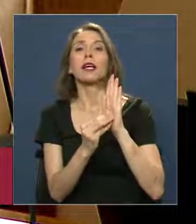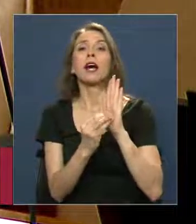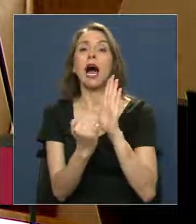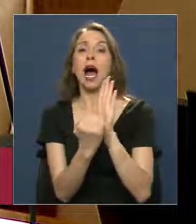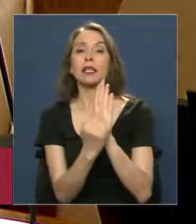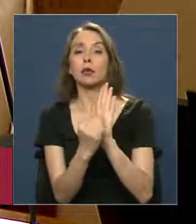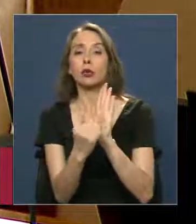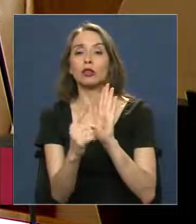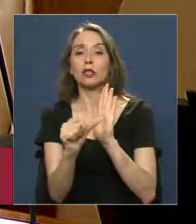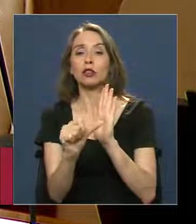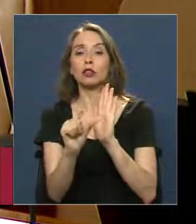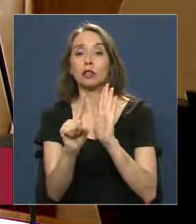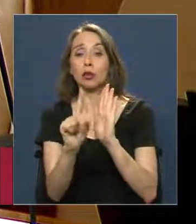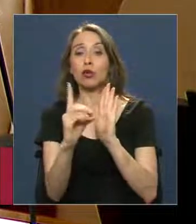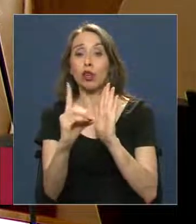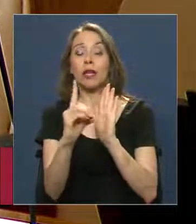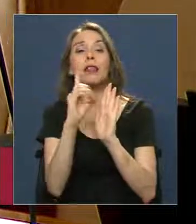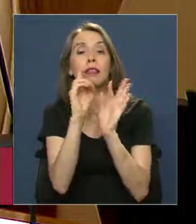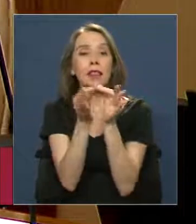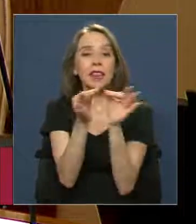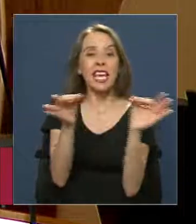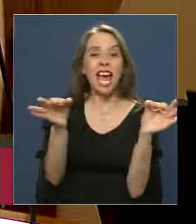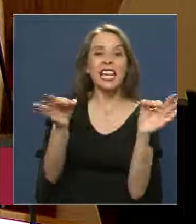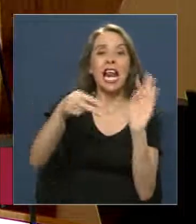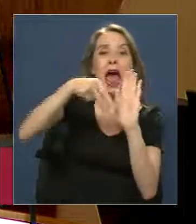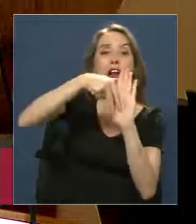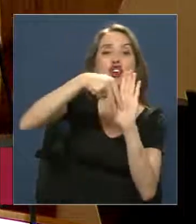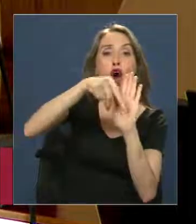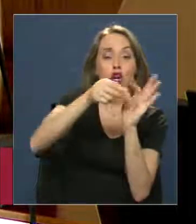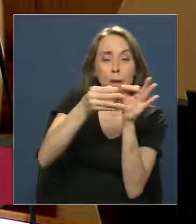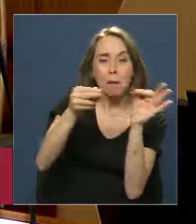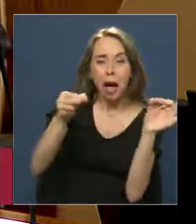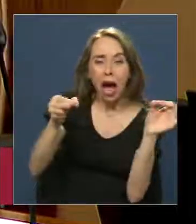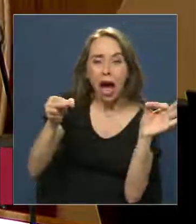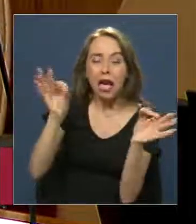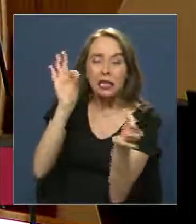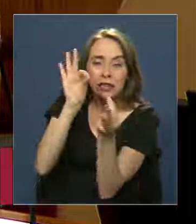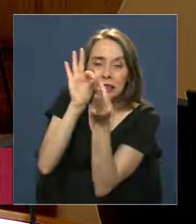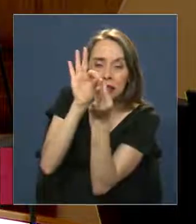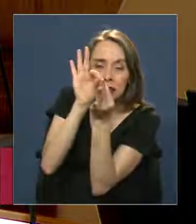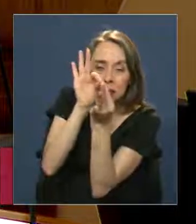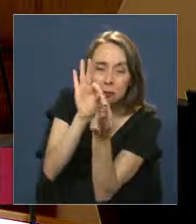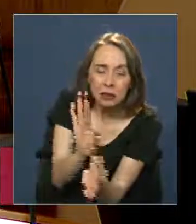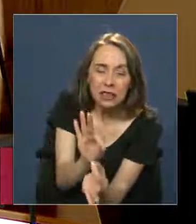artículo 161D, que se refiere más específicamente